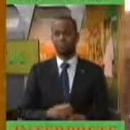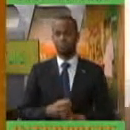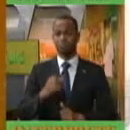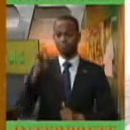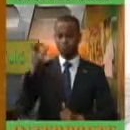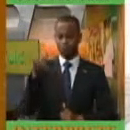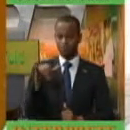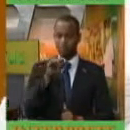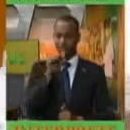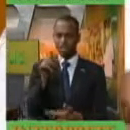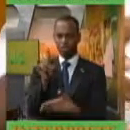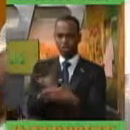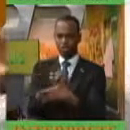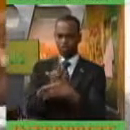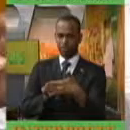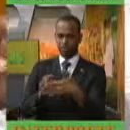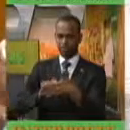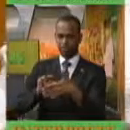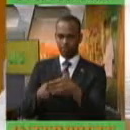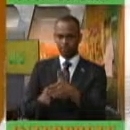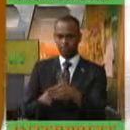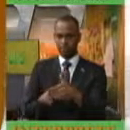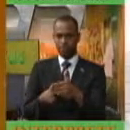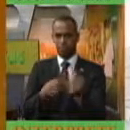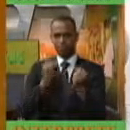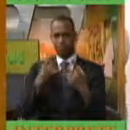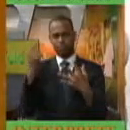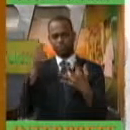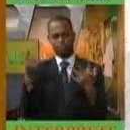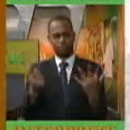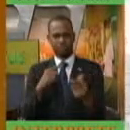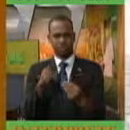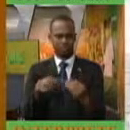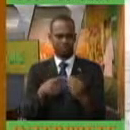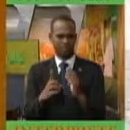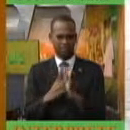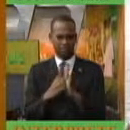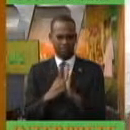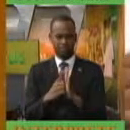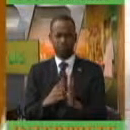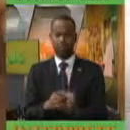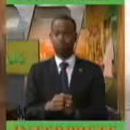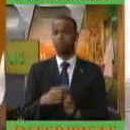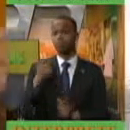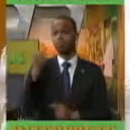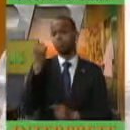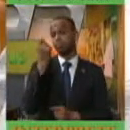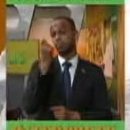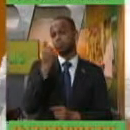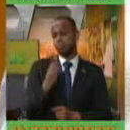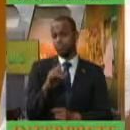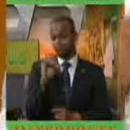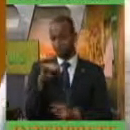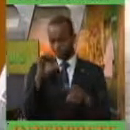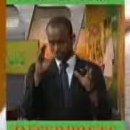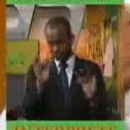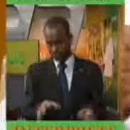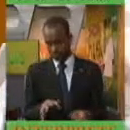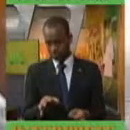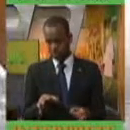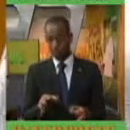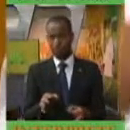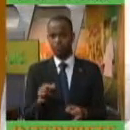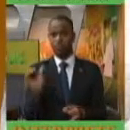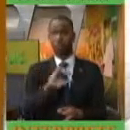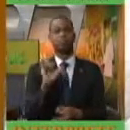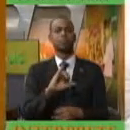Esa no discriminación abarca muchas ramas en cuanto a la discapacidad. Pero además de esa resolución,